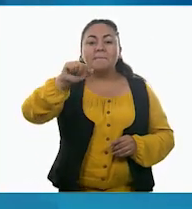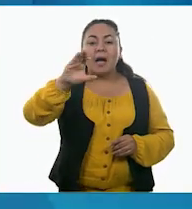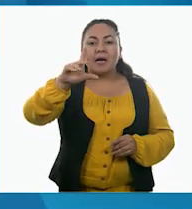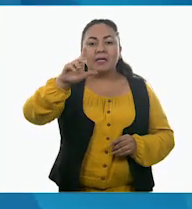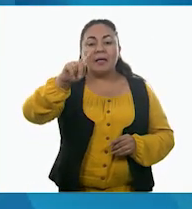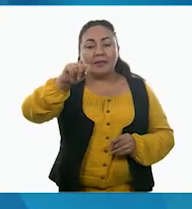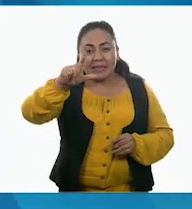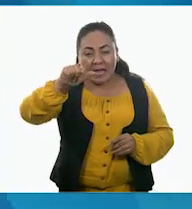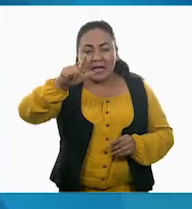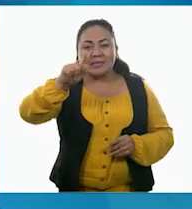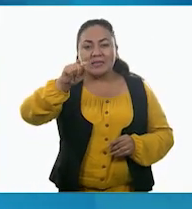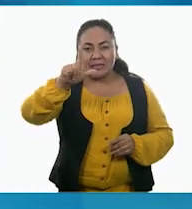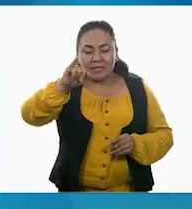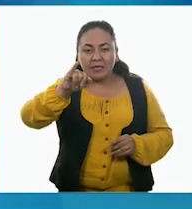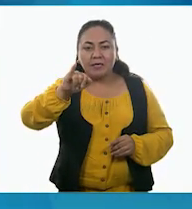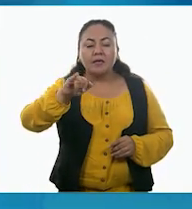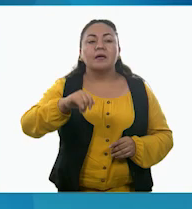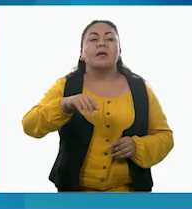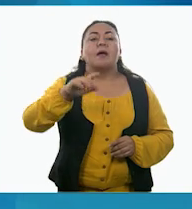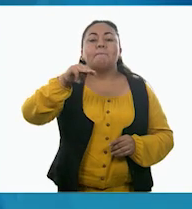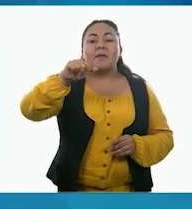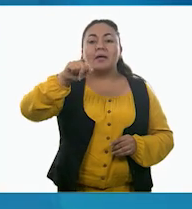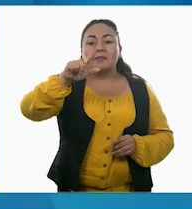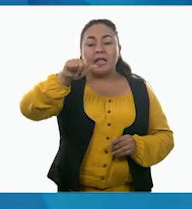maclacli, maclacli guanse,